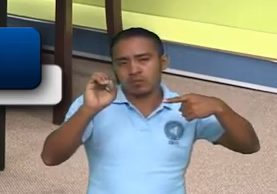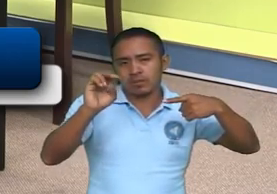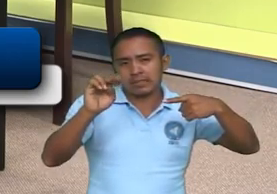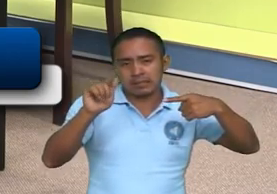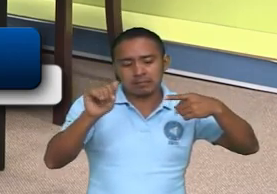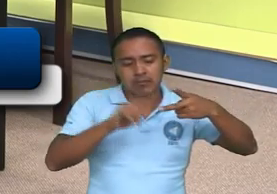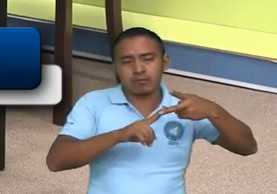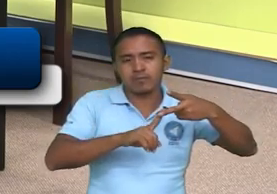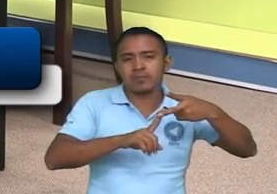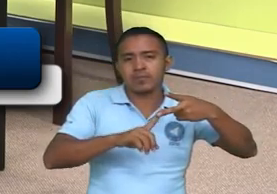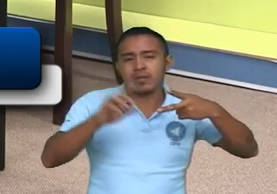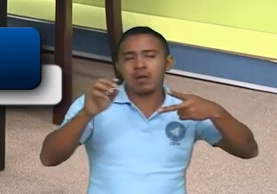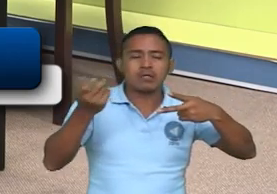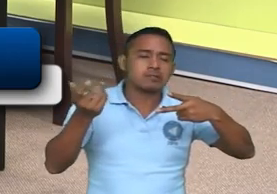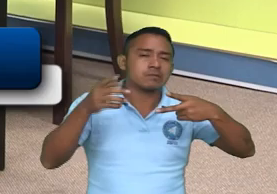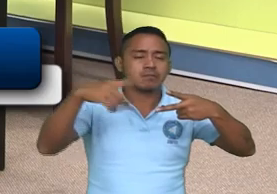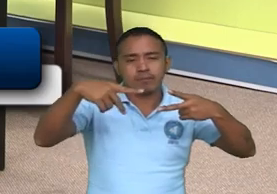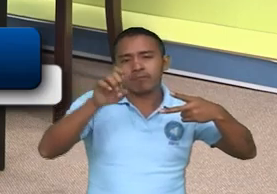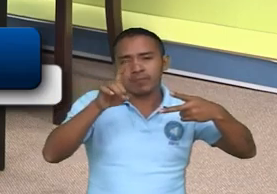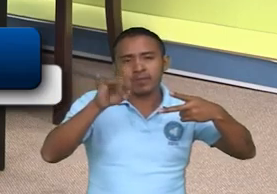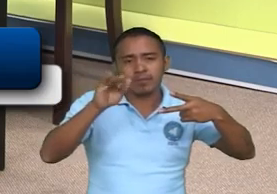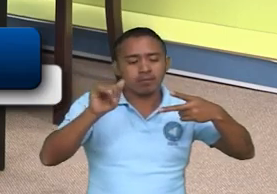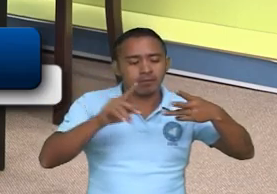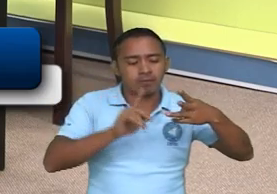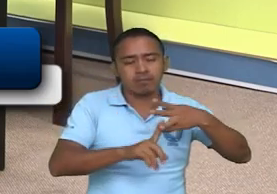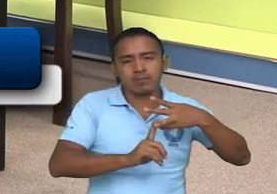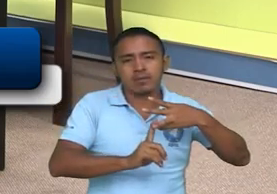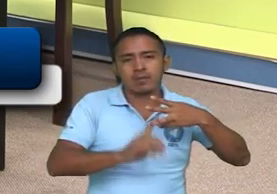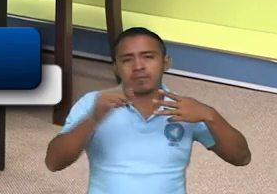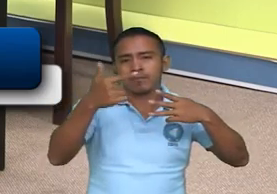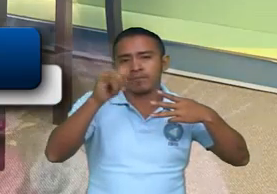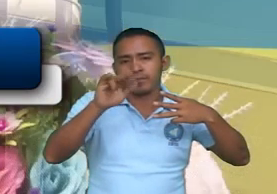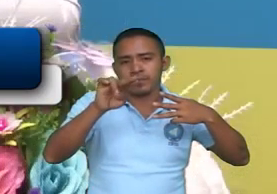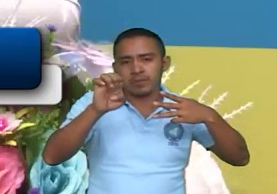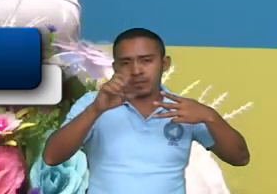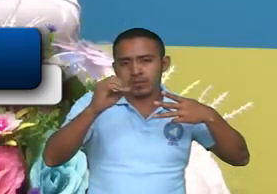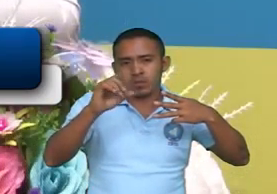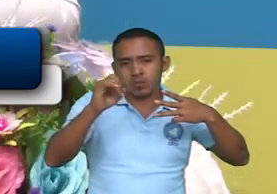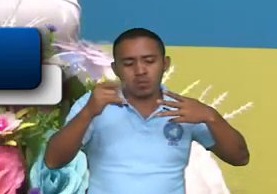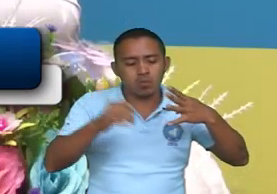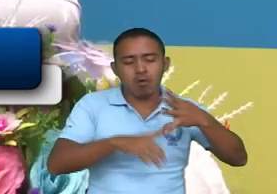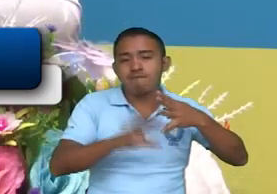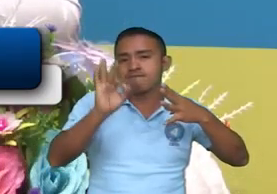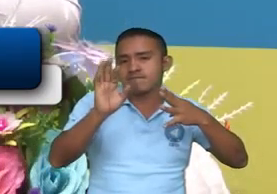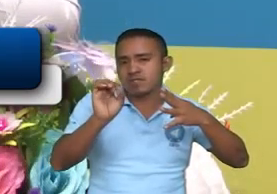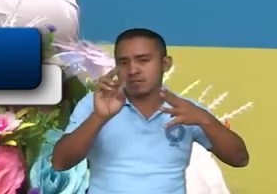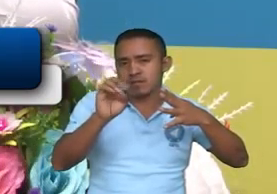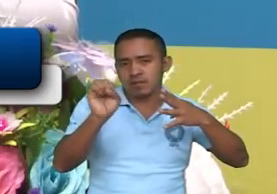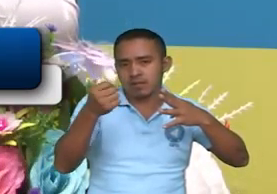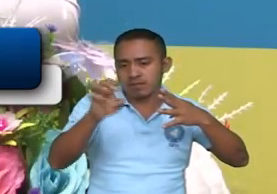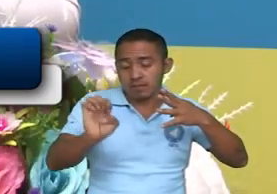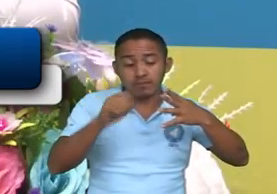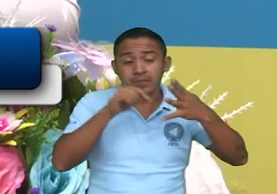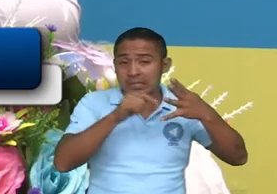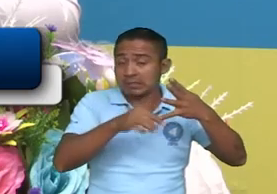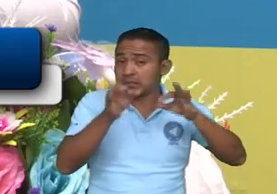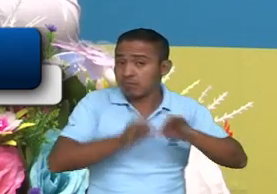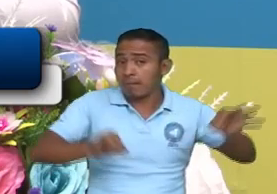los cuales se habla de la organización de grupos multidisciplinarios que incluye neonatólogos, que